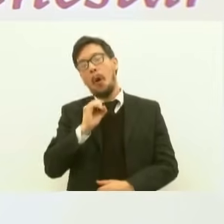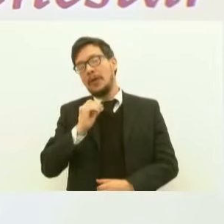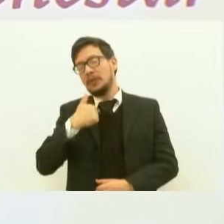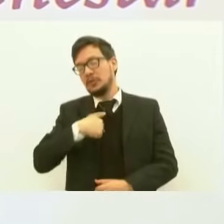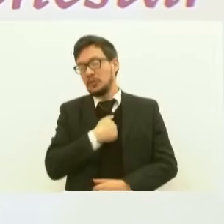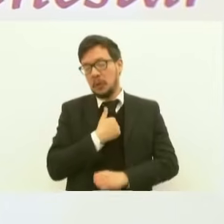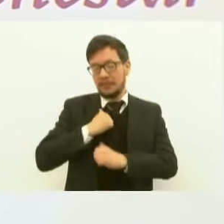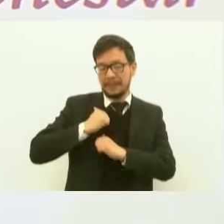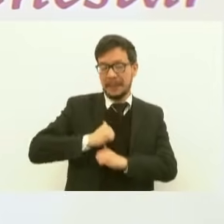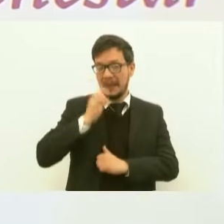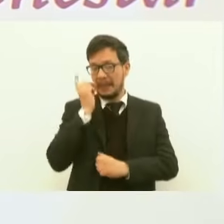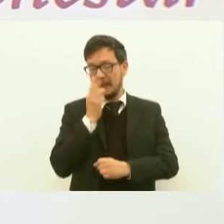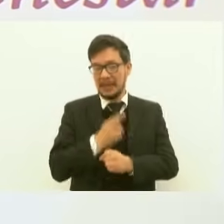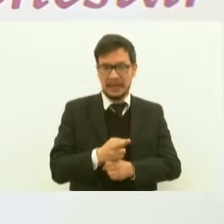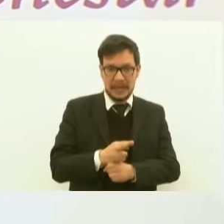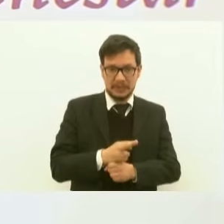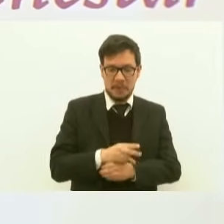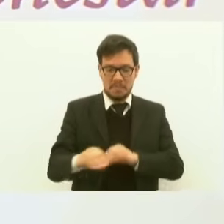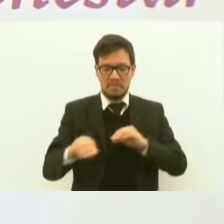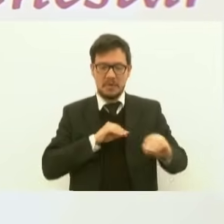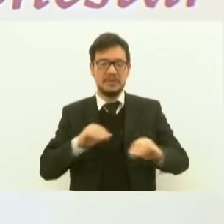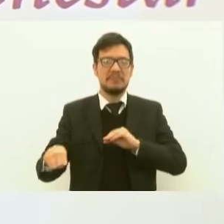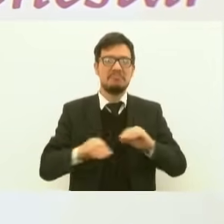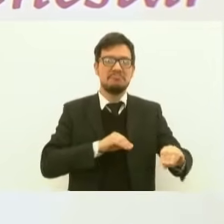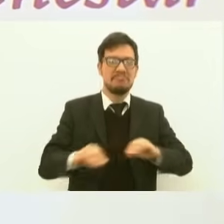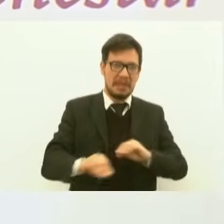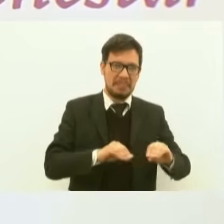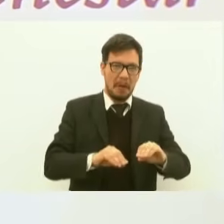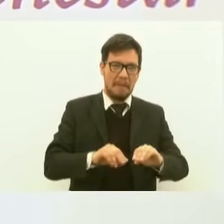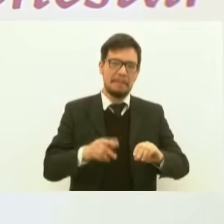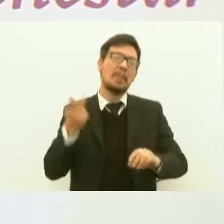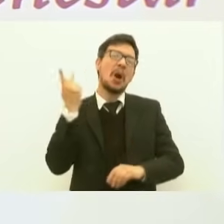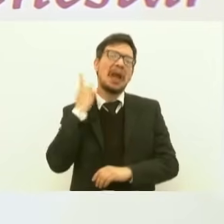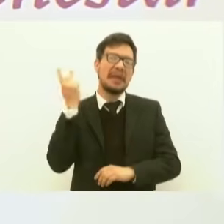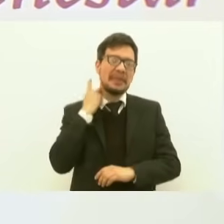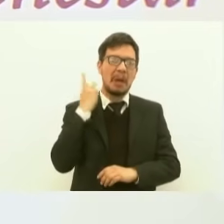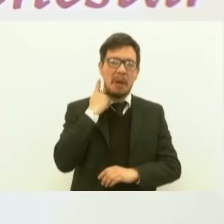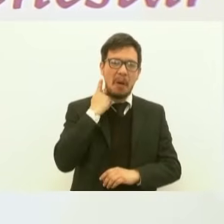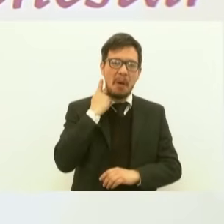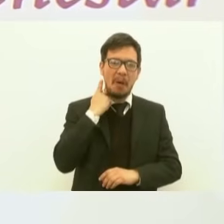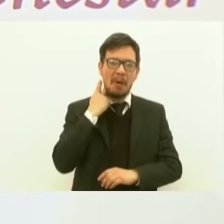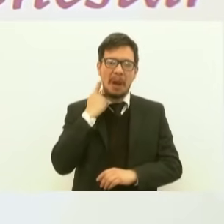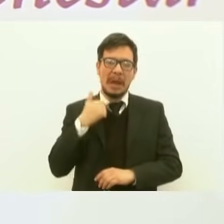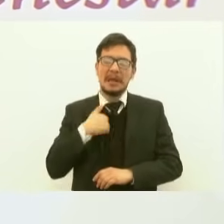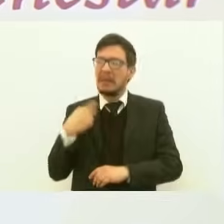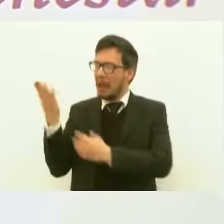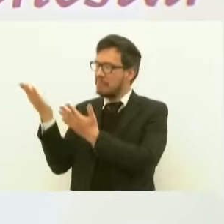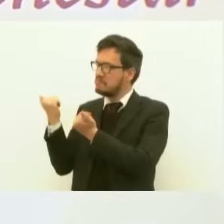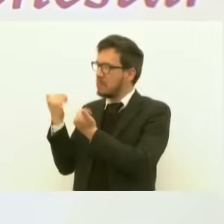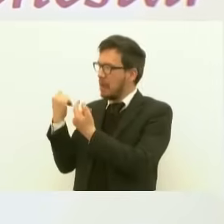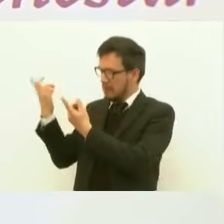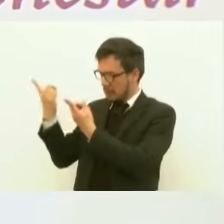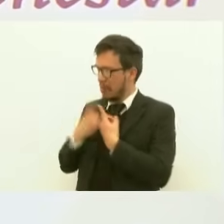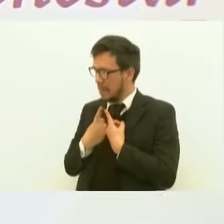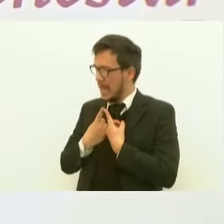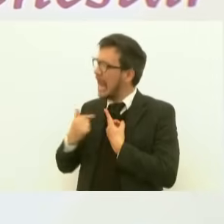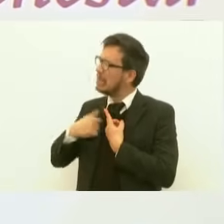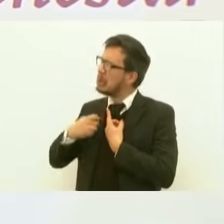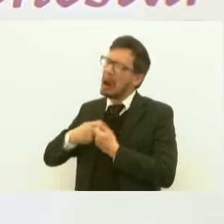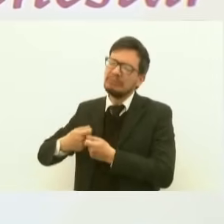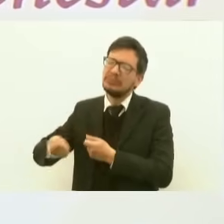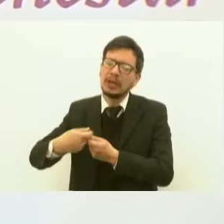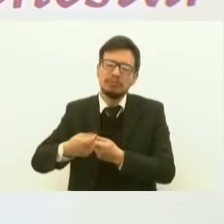dirigente del movimiento Francisco Zarco y dame a mí el apoyo, yo lo